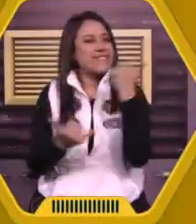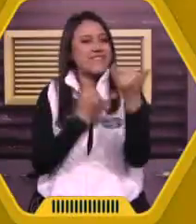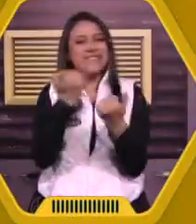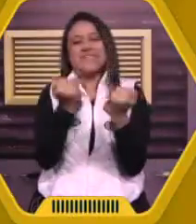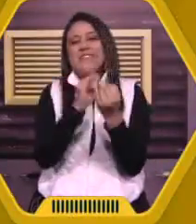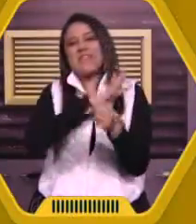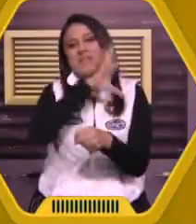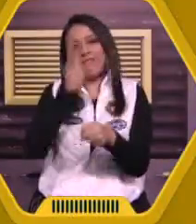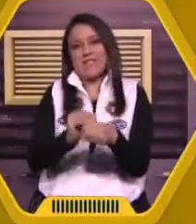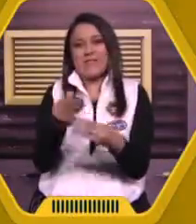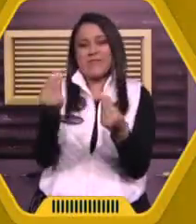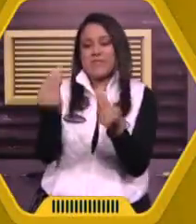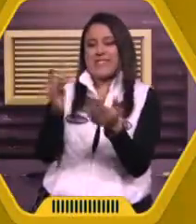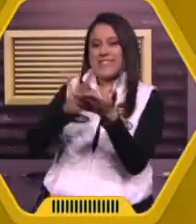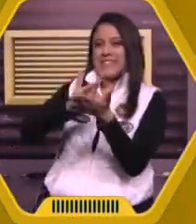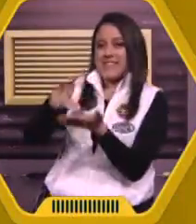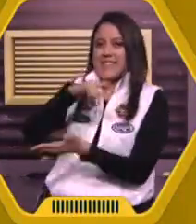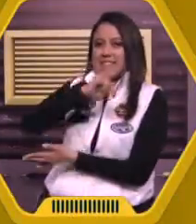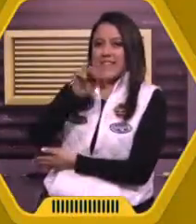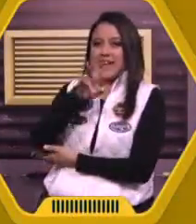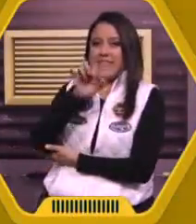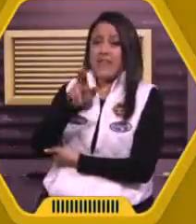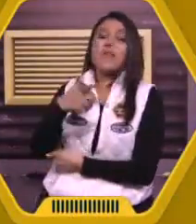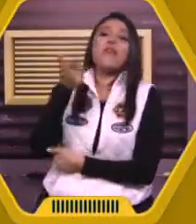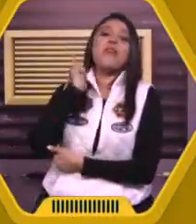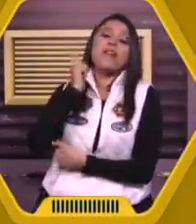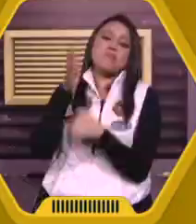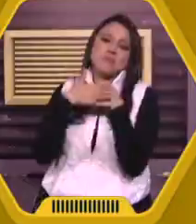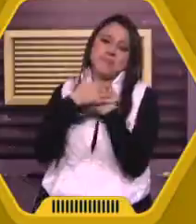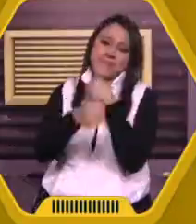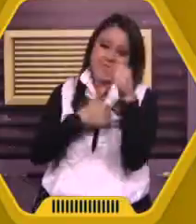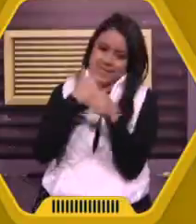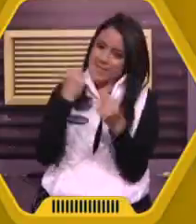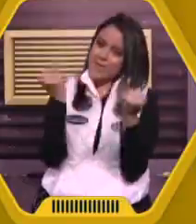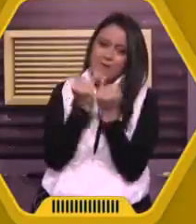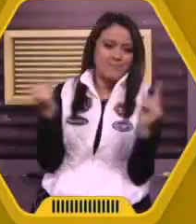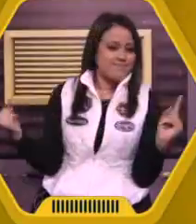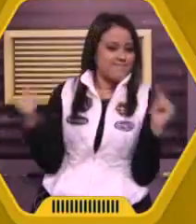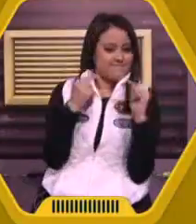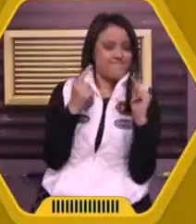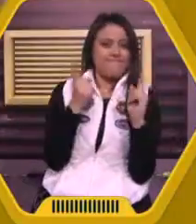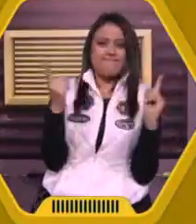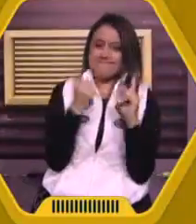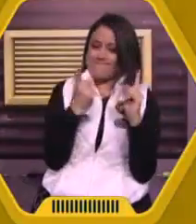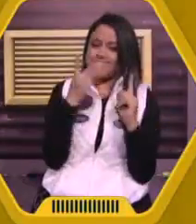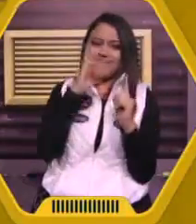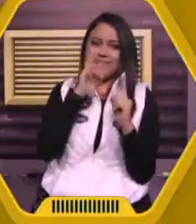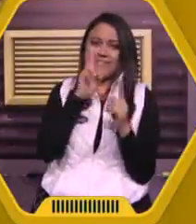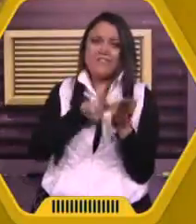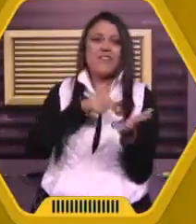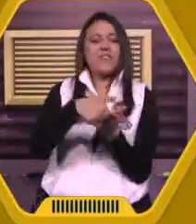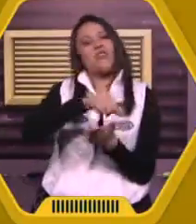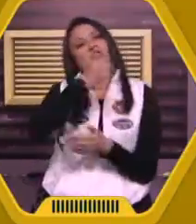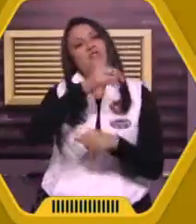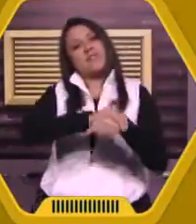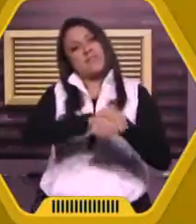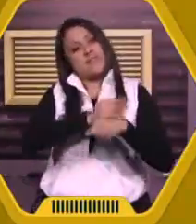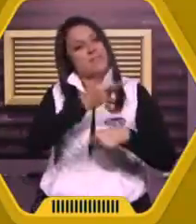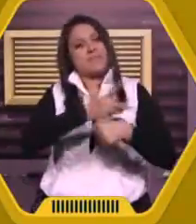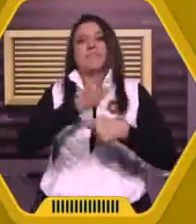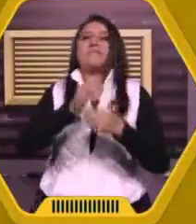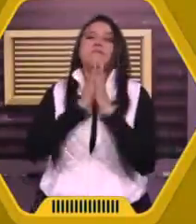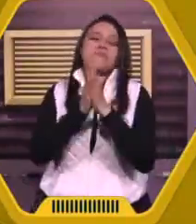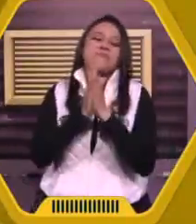general. Buenísimo, mil gracias, Javier, y espero el próximo año también verte aquí de valiente y bueno, que ya te traigas otros amiguitos.